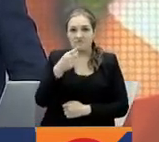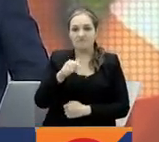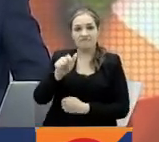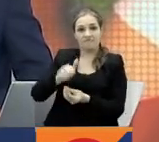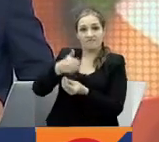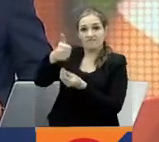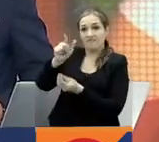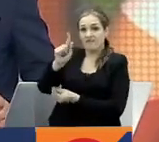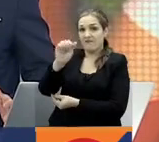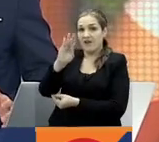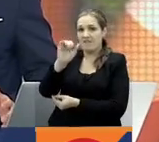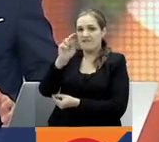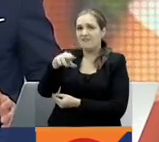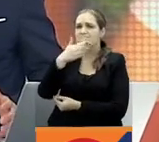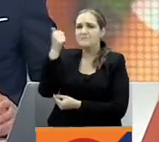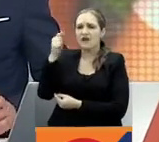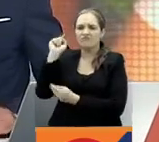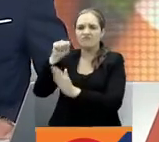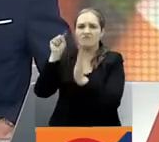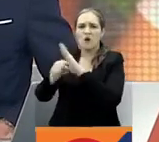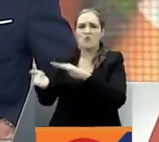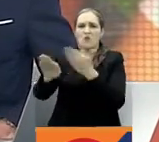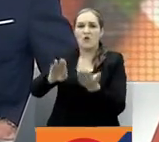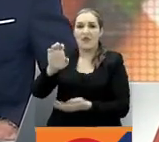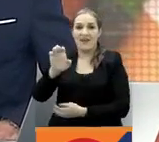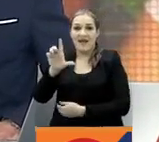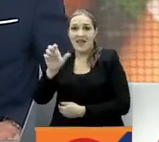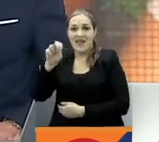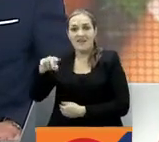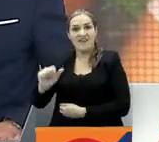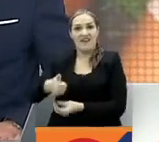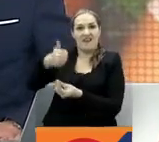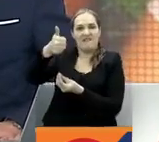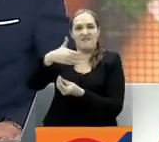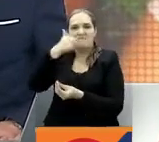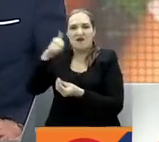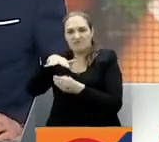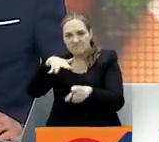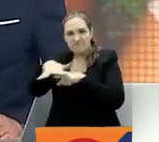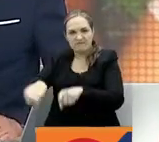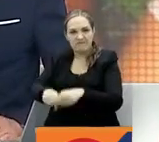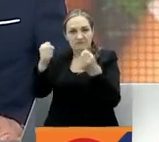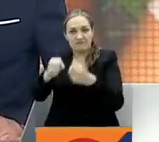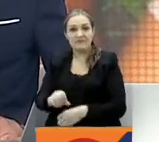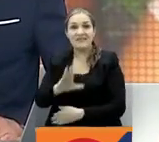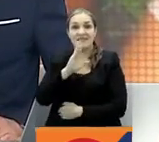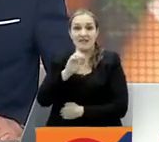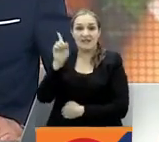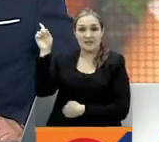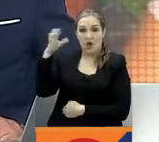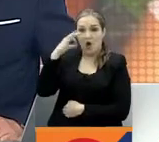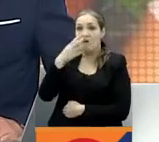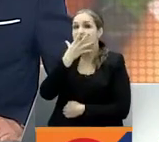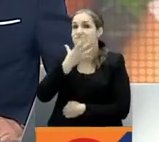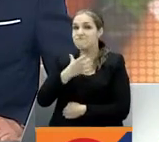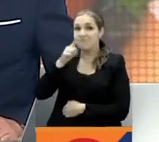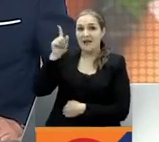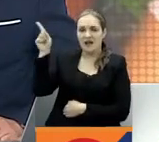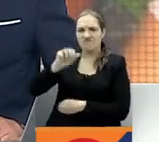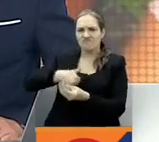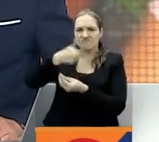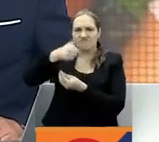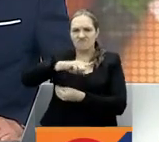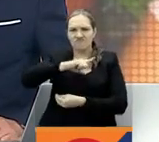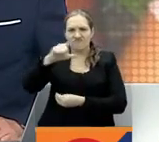ha sido el golpe más fuerte al ELN en lo corrido de este gobierno. Ángel Padilla Romero, alias Fabián, la cabeza más importante